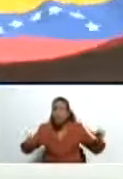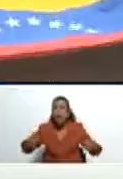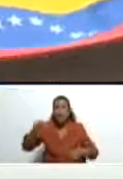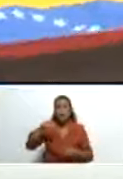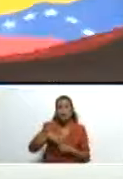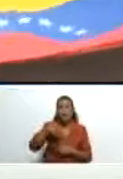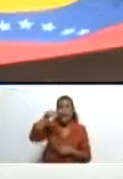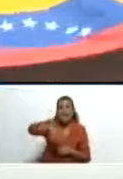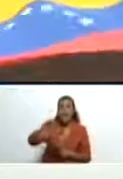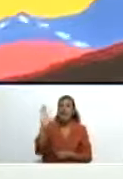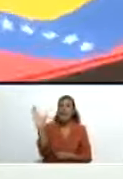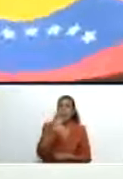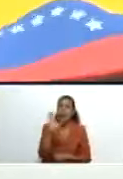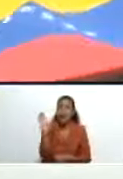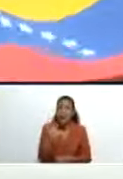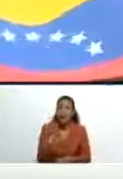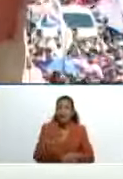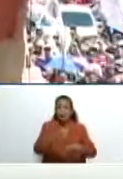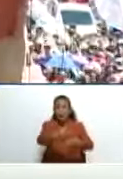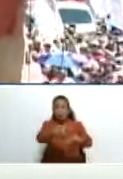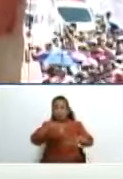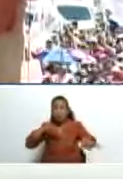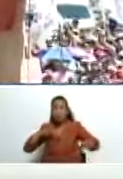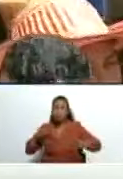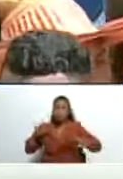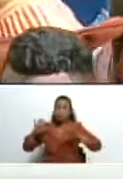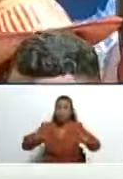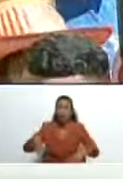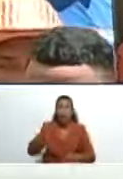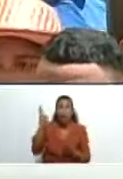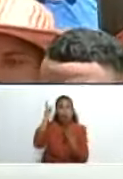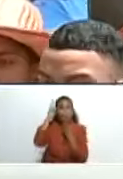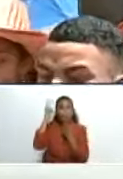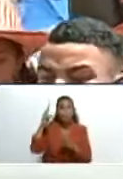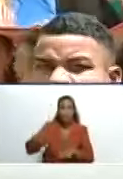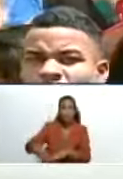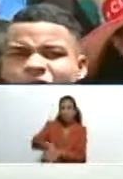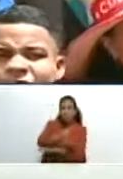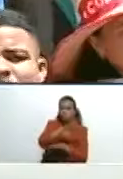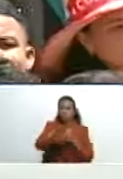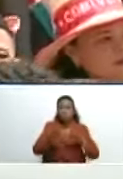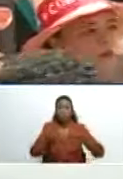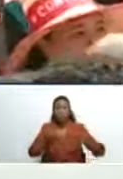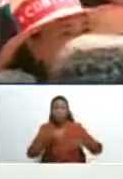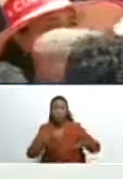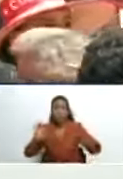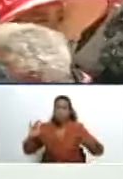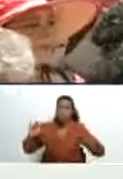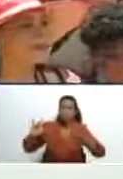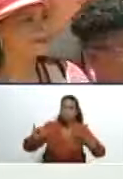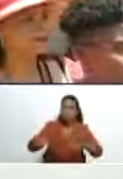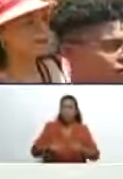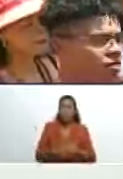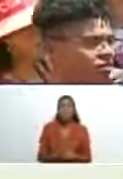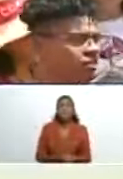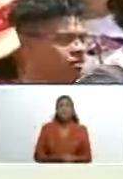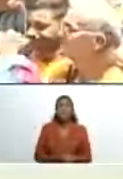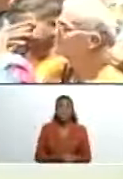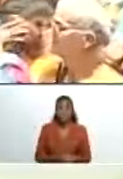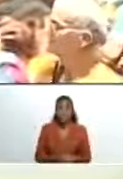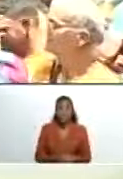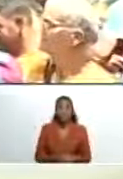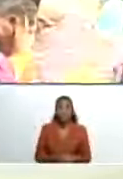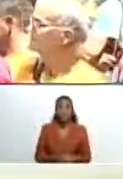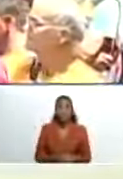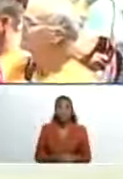movilización en Caracas. Pueblo en la calle, la fuerza indígena en la calle,